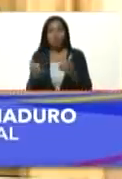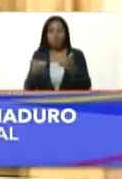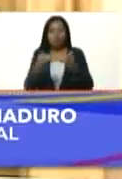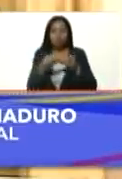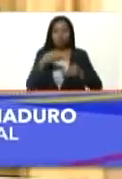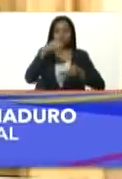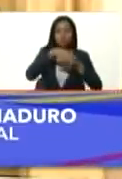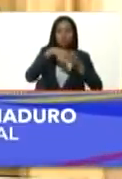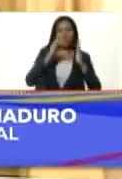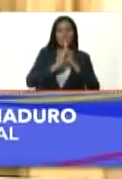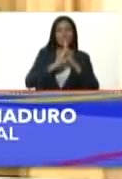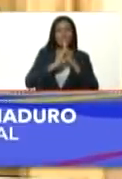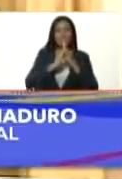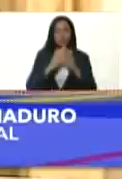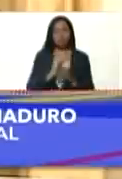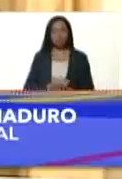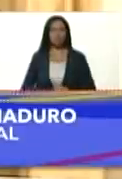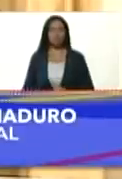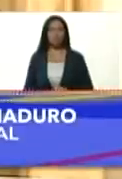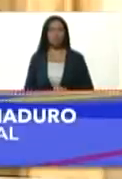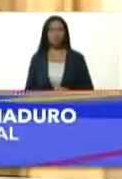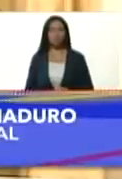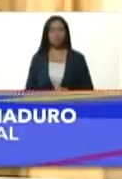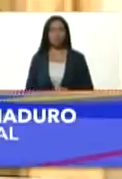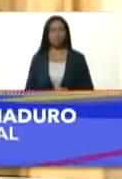Romper las cadenas de transmisión.